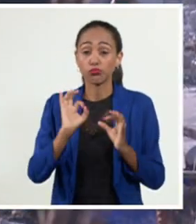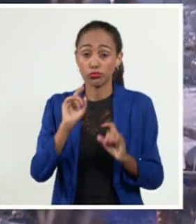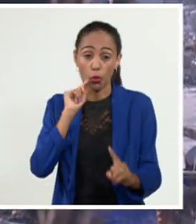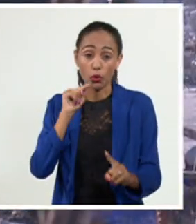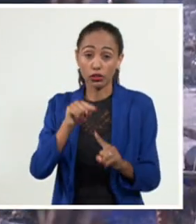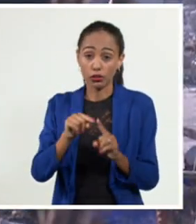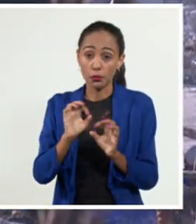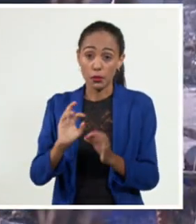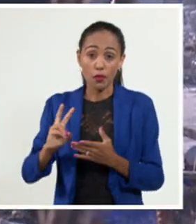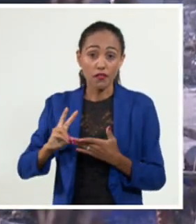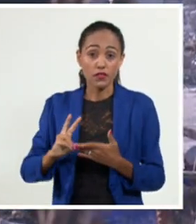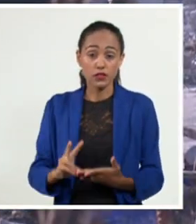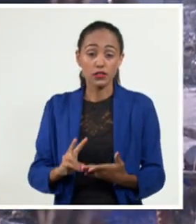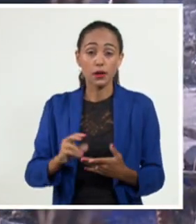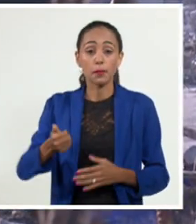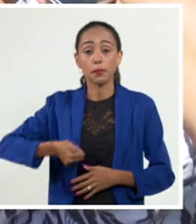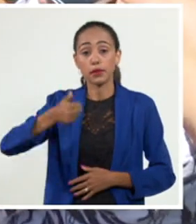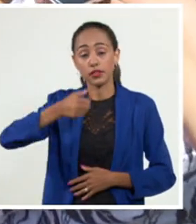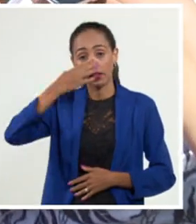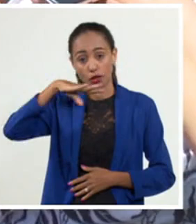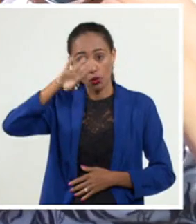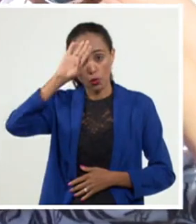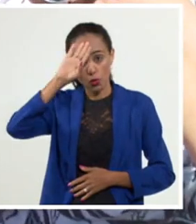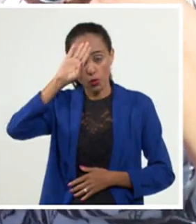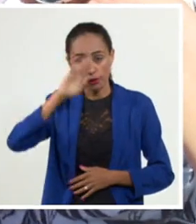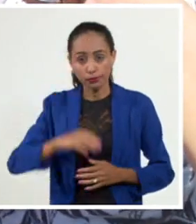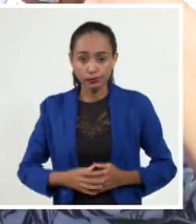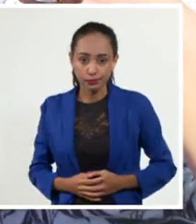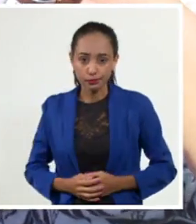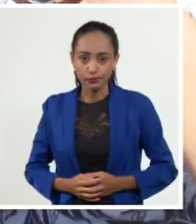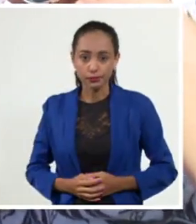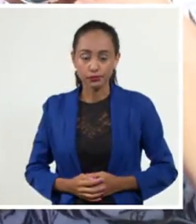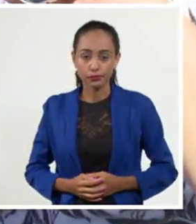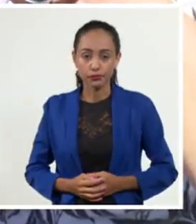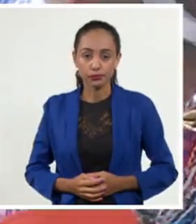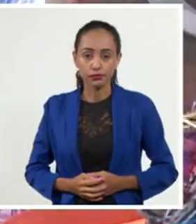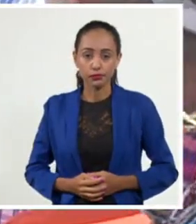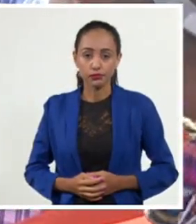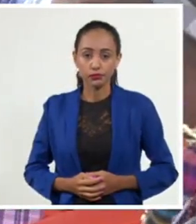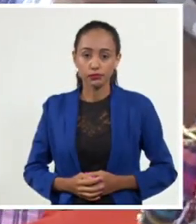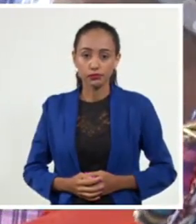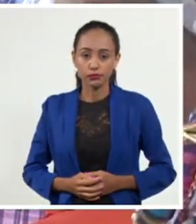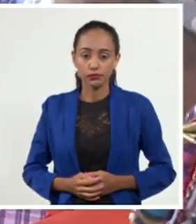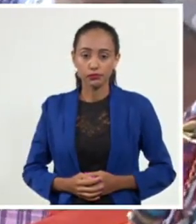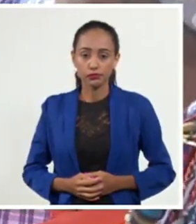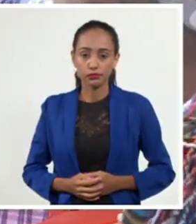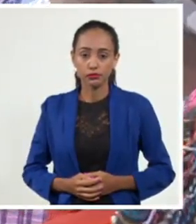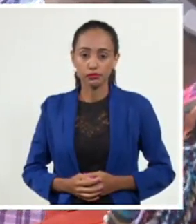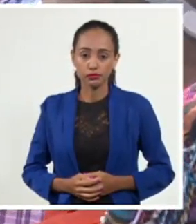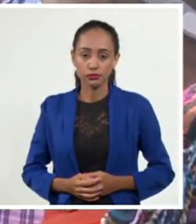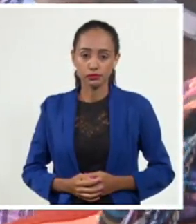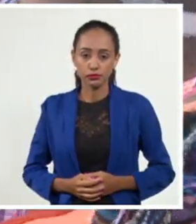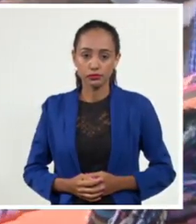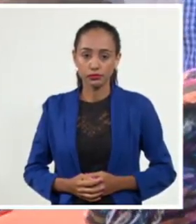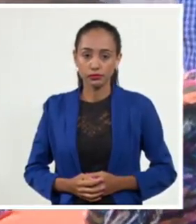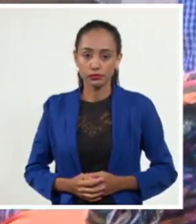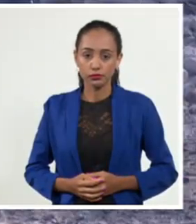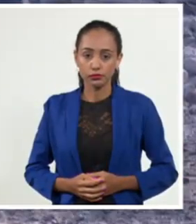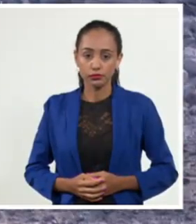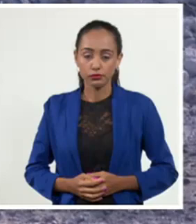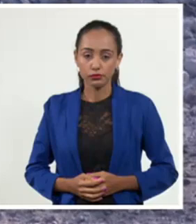la visita del primer secretario del comité central del partido y presidente de la república de cuba miguel díaz-canel bermúdez